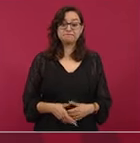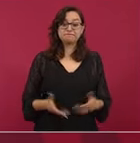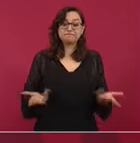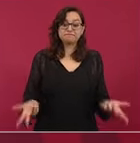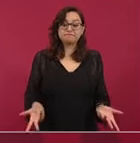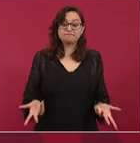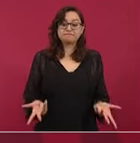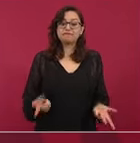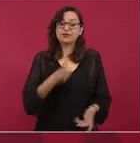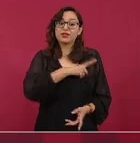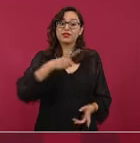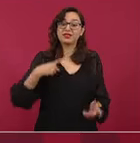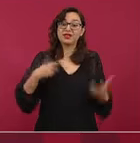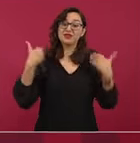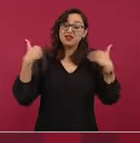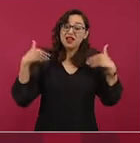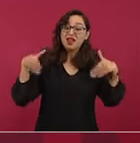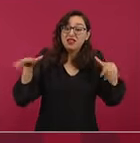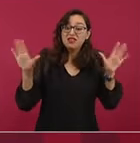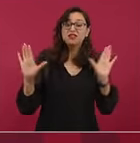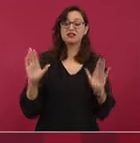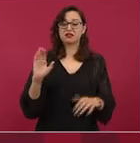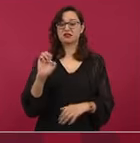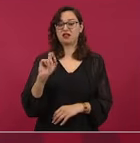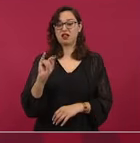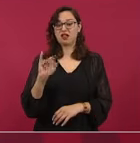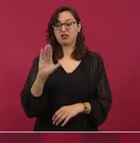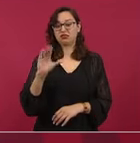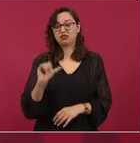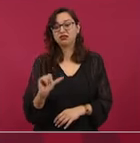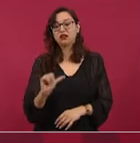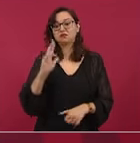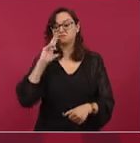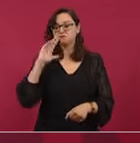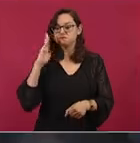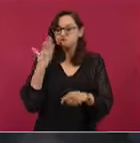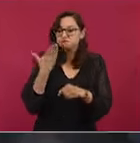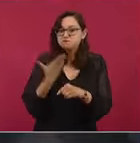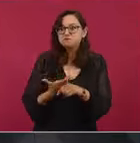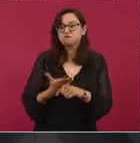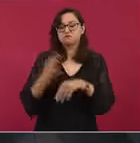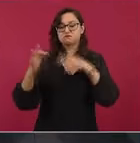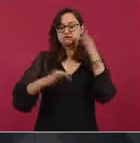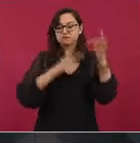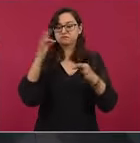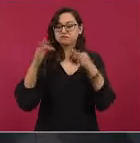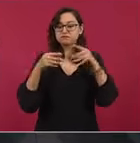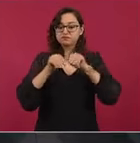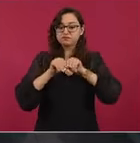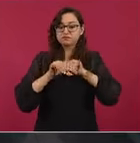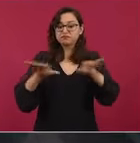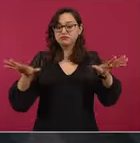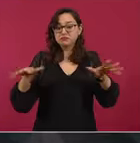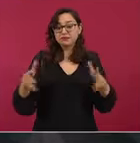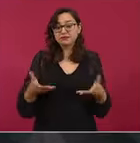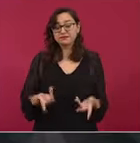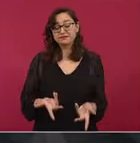actuar con responsabilidad, con ética, en el caso de los medios, todos, las redes sociales y